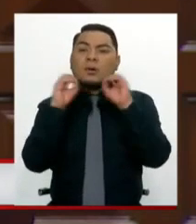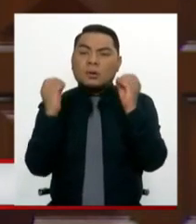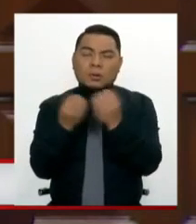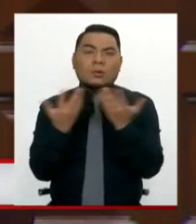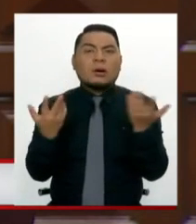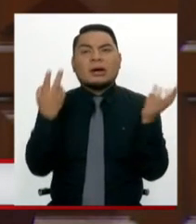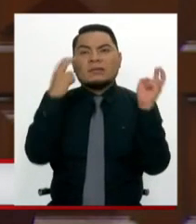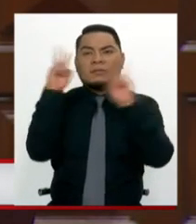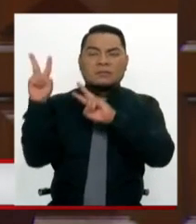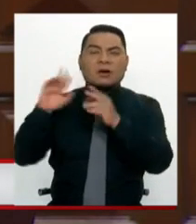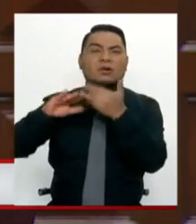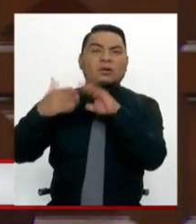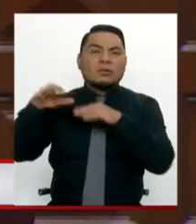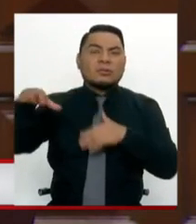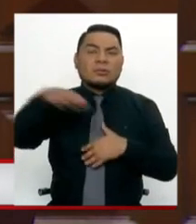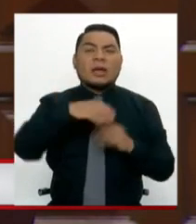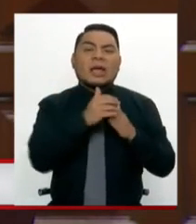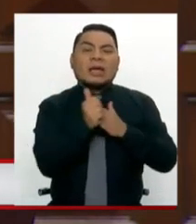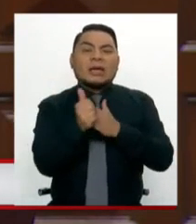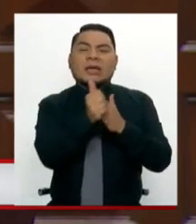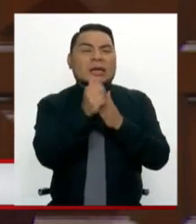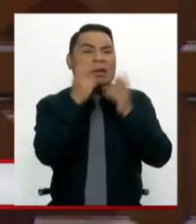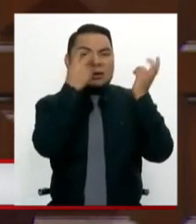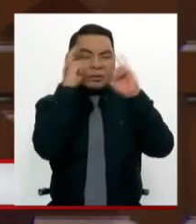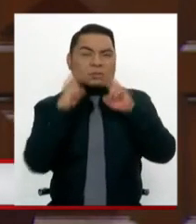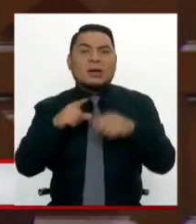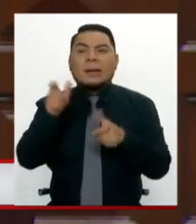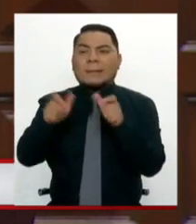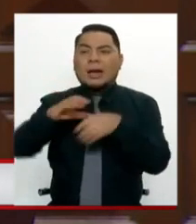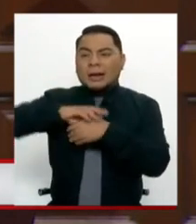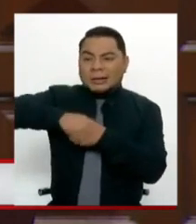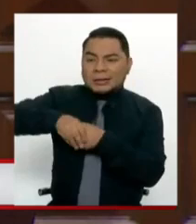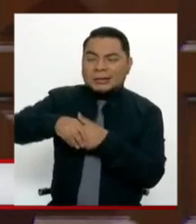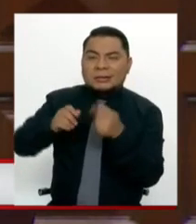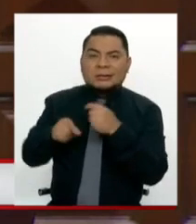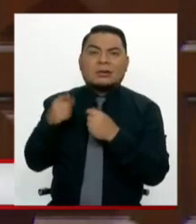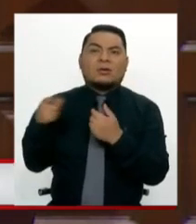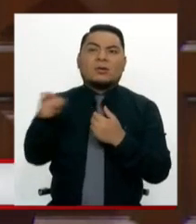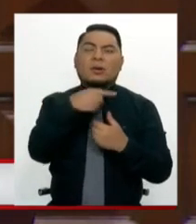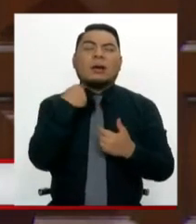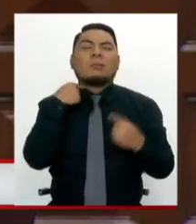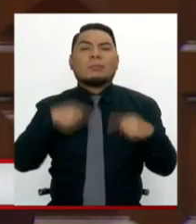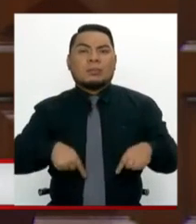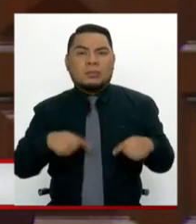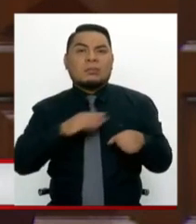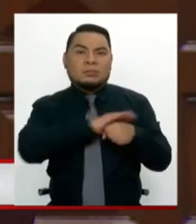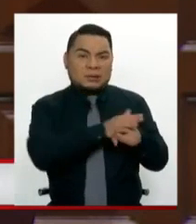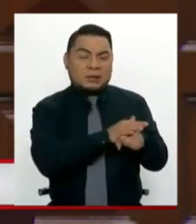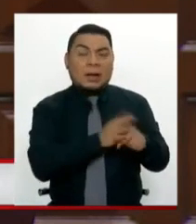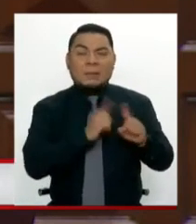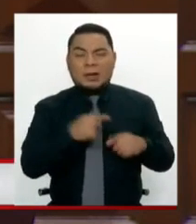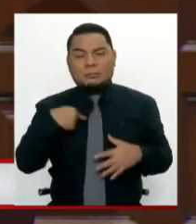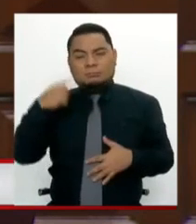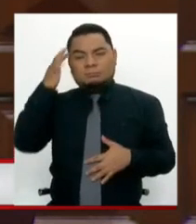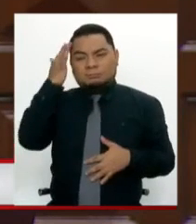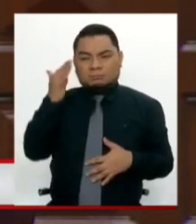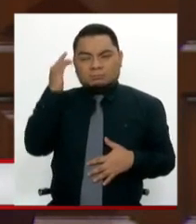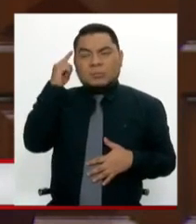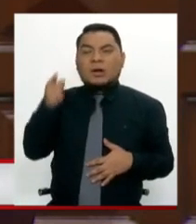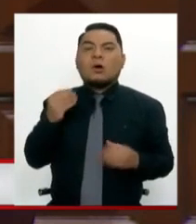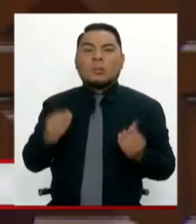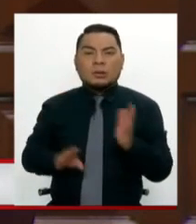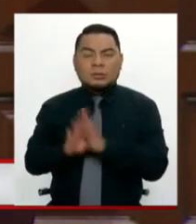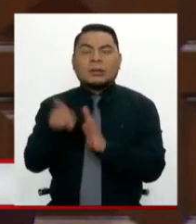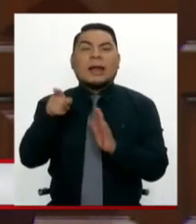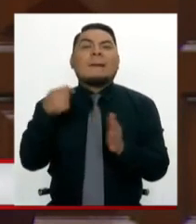organizaciones comunales, guías turísticos, artesanos. Para atenuar el grave impacto, prorrogamos los plazos de